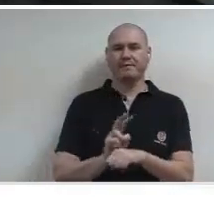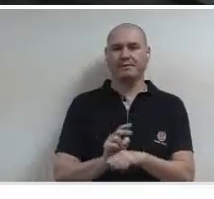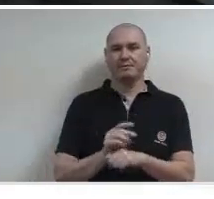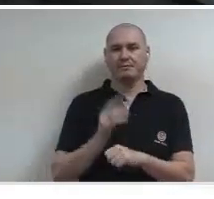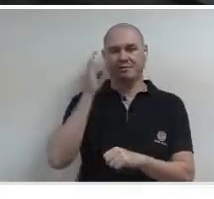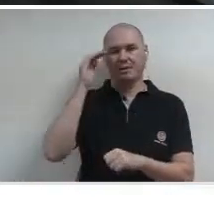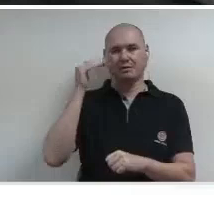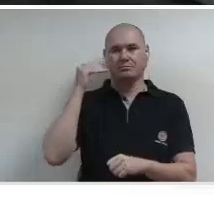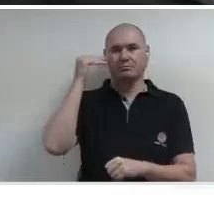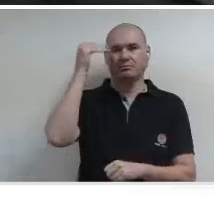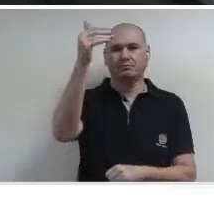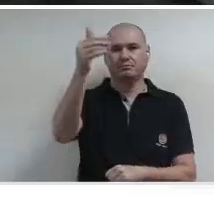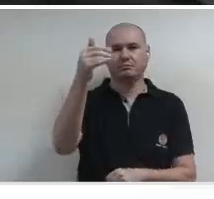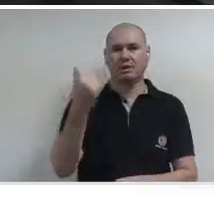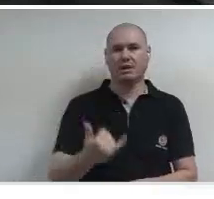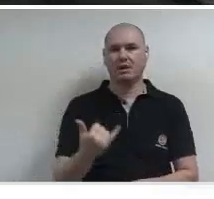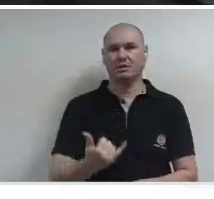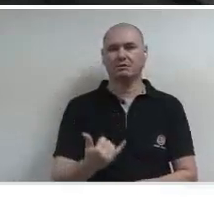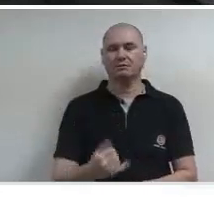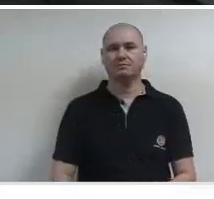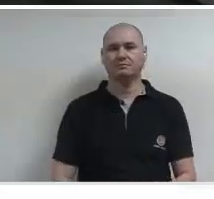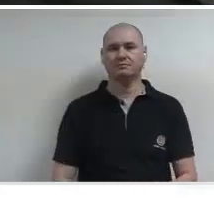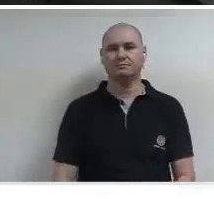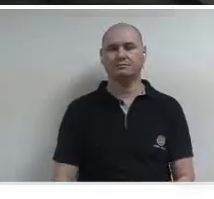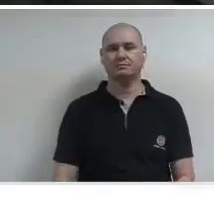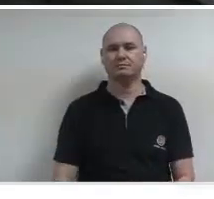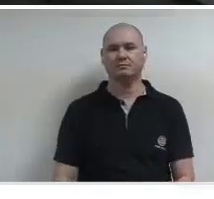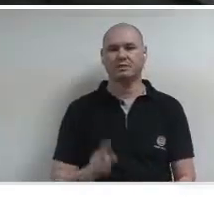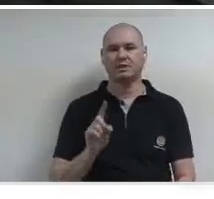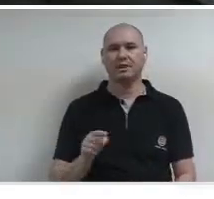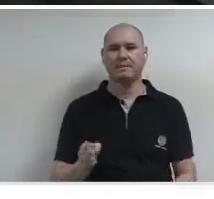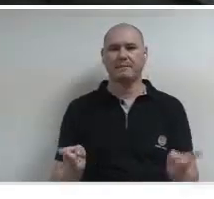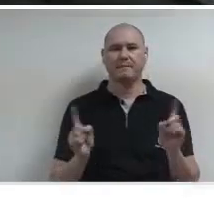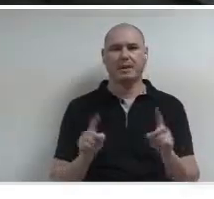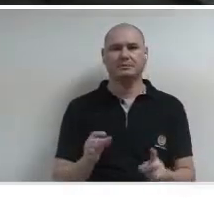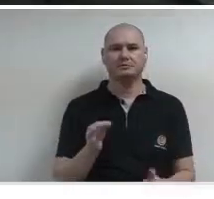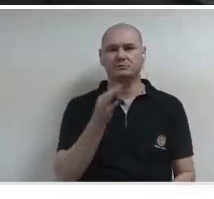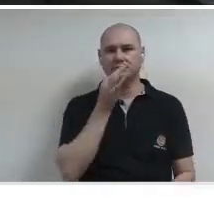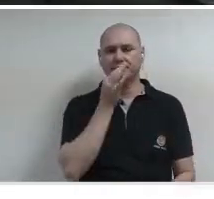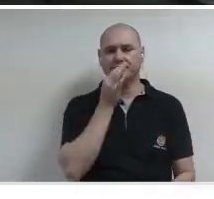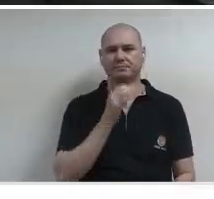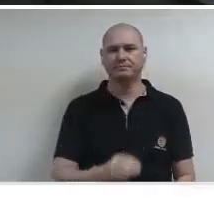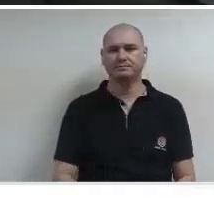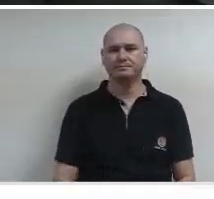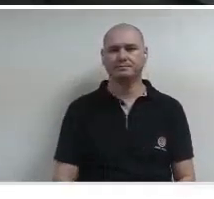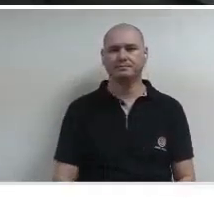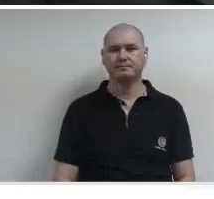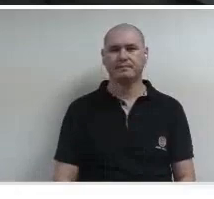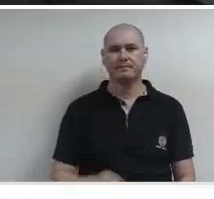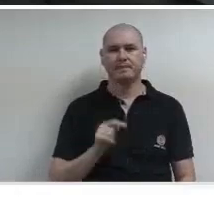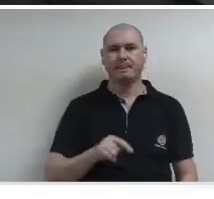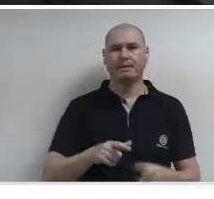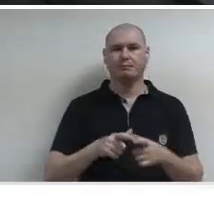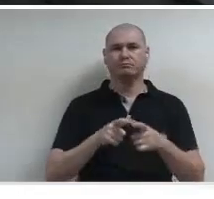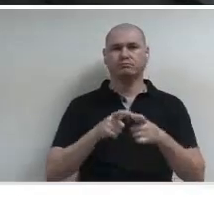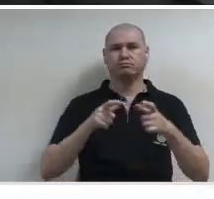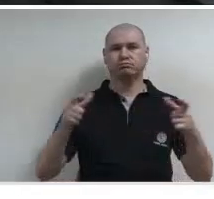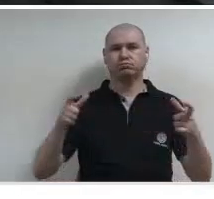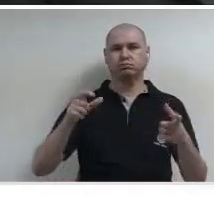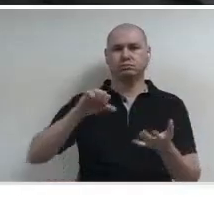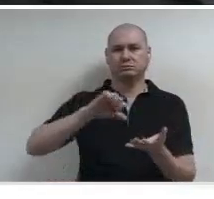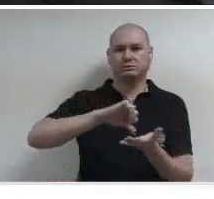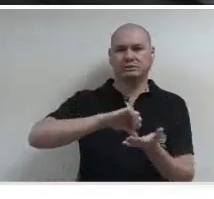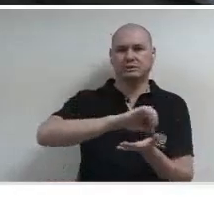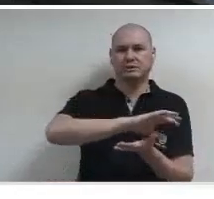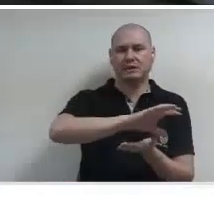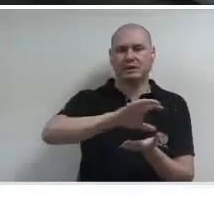añonte, ya prevente más ayudo a Mogoto de Guará, imagina. El índice poblacional de Central y